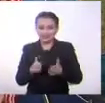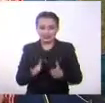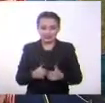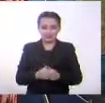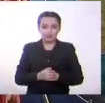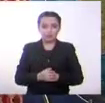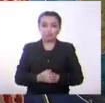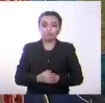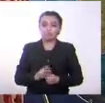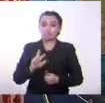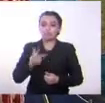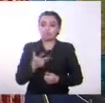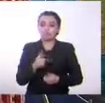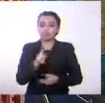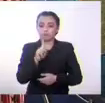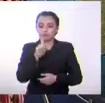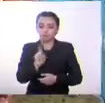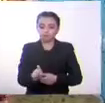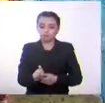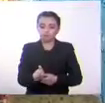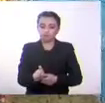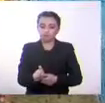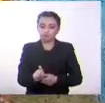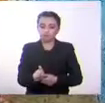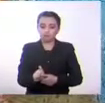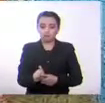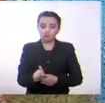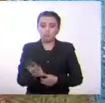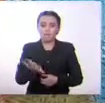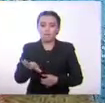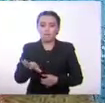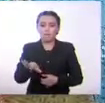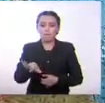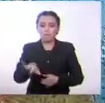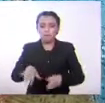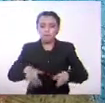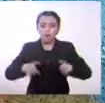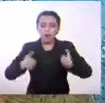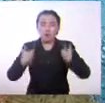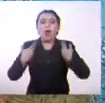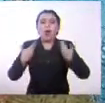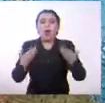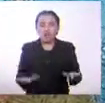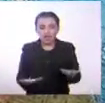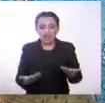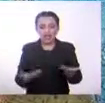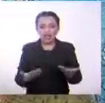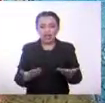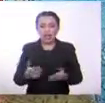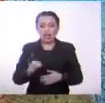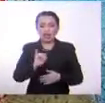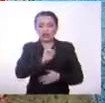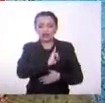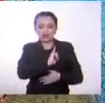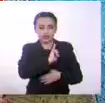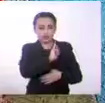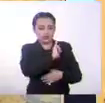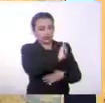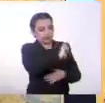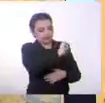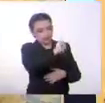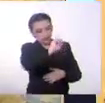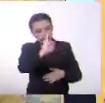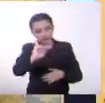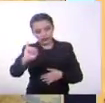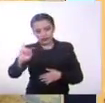la tercera pregunta es, entonces, ¿por qué hablamos de identidades y no de identidad? Exacto. Entonces, como ya te